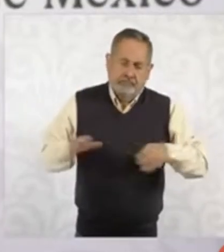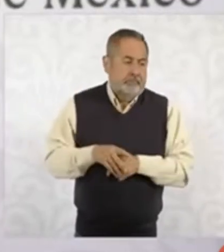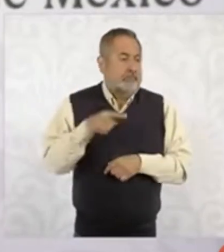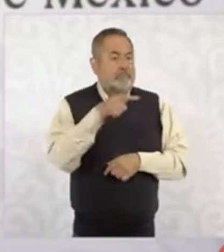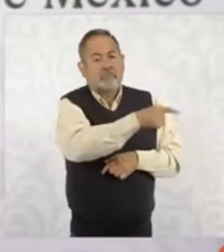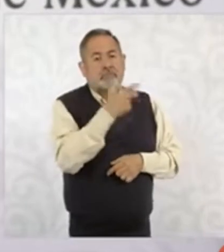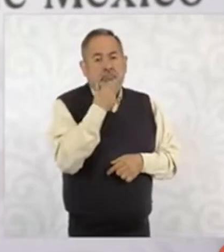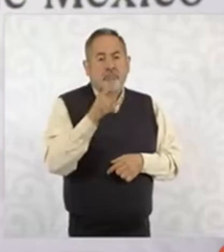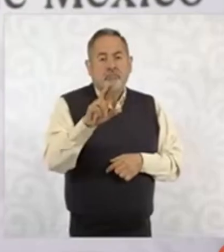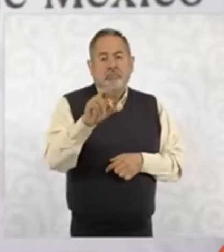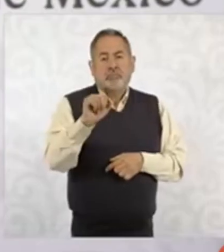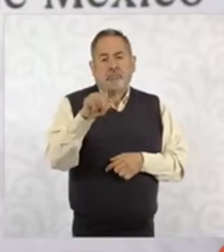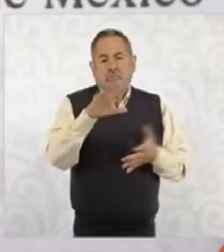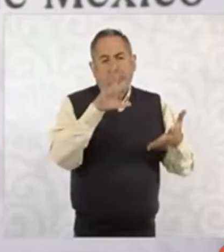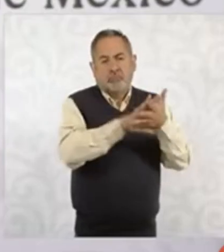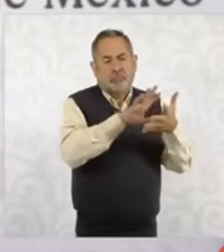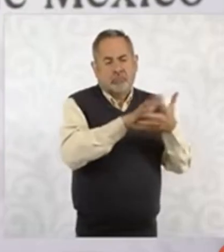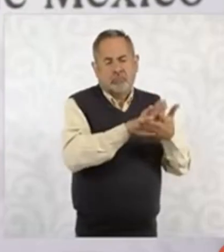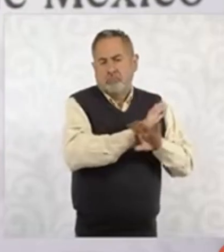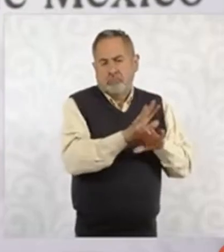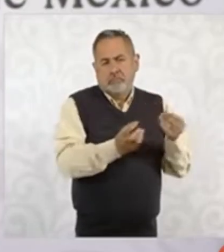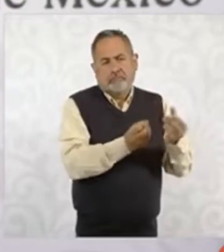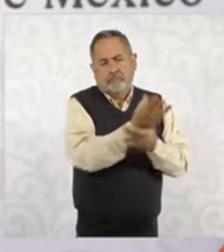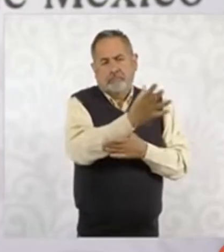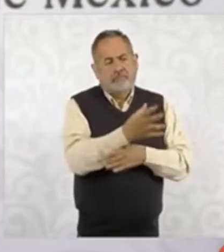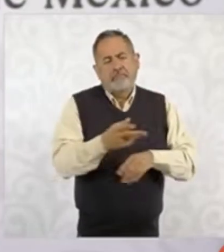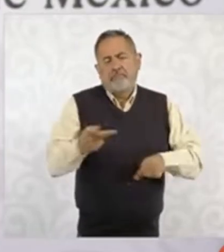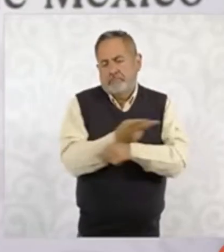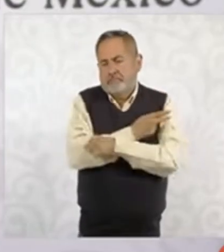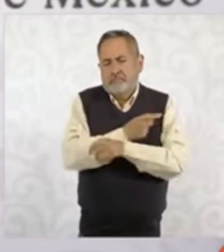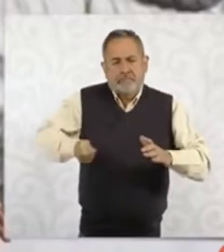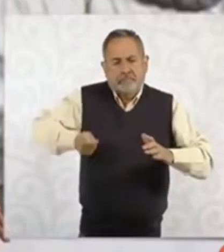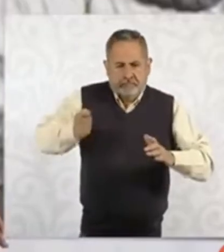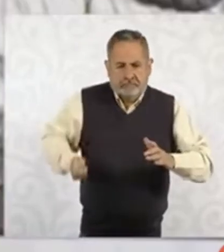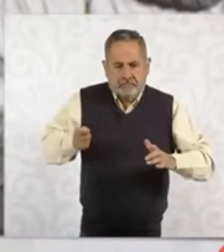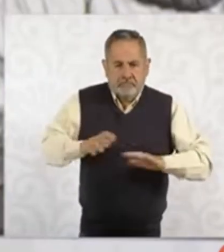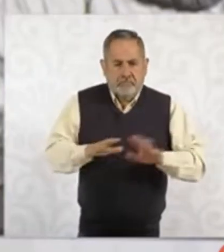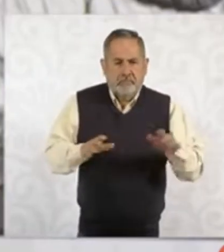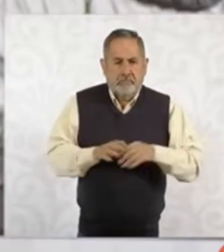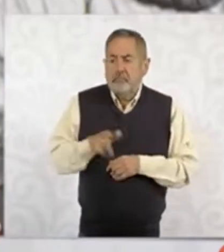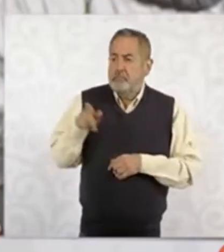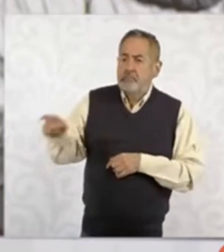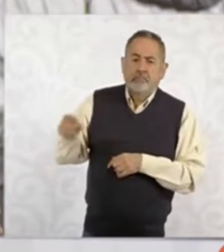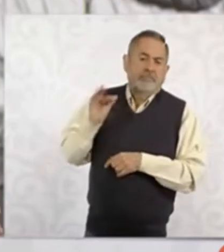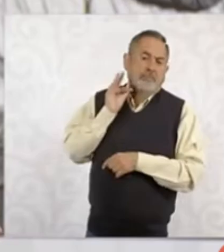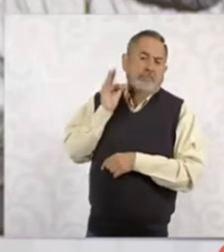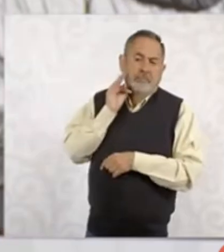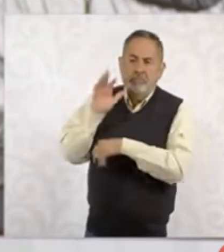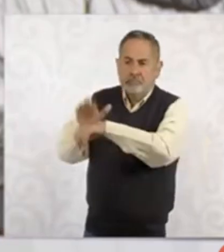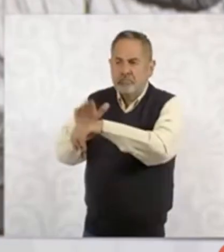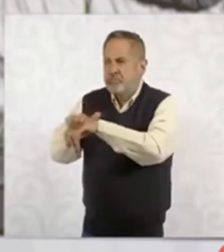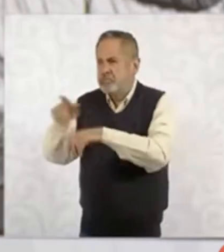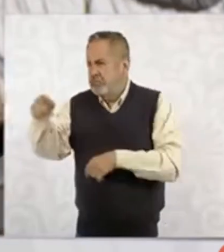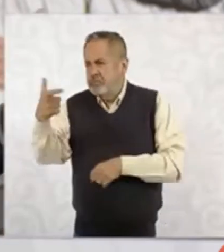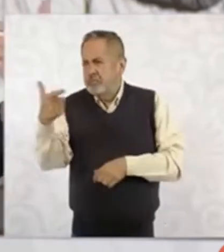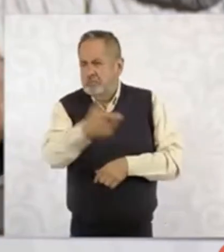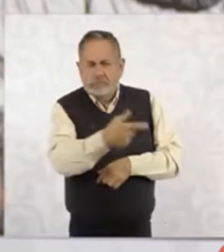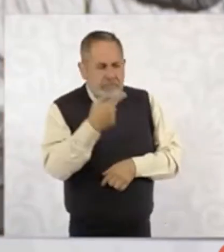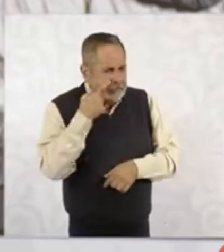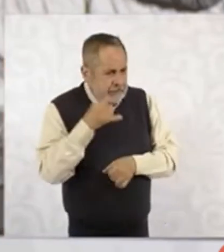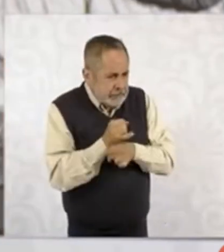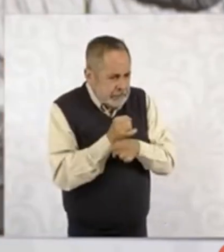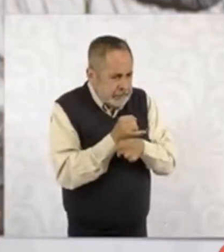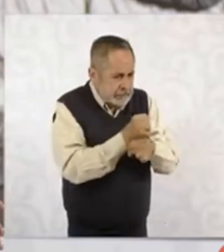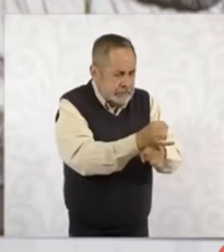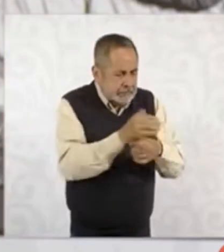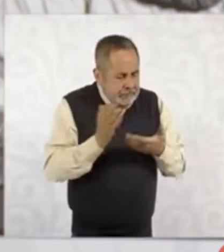preso y finalmente salió. Pero si puede investigar la fiscalía de dónde llegaron los recursos o meterse